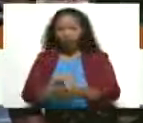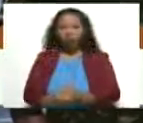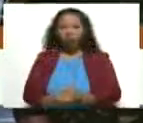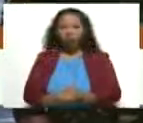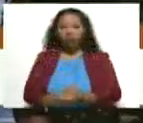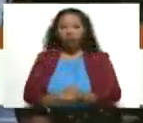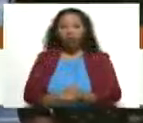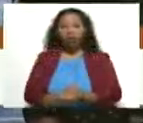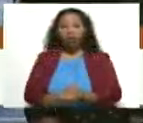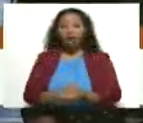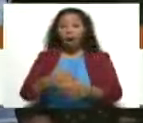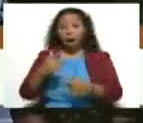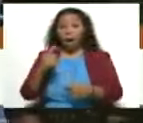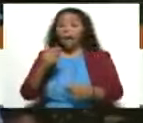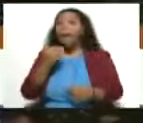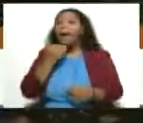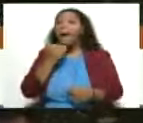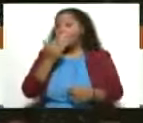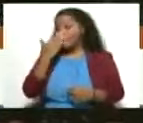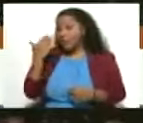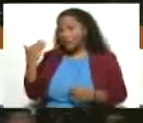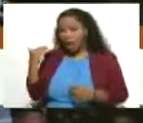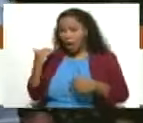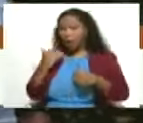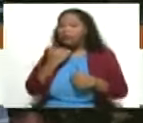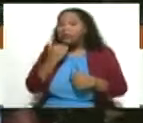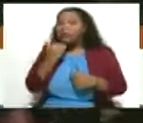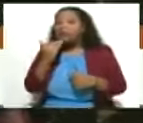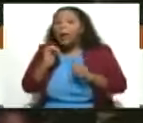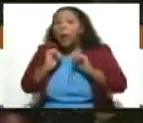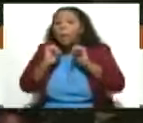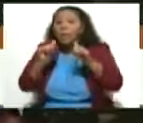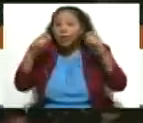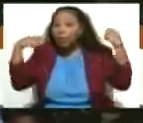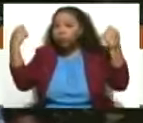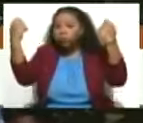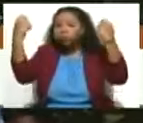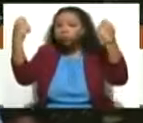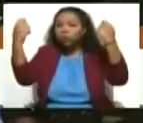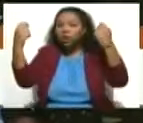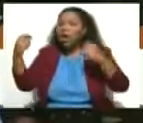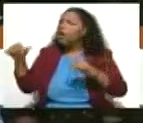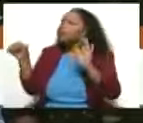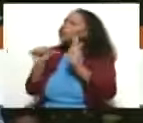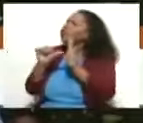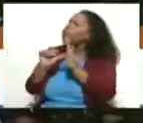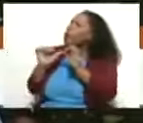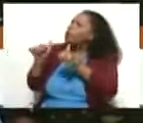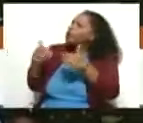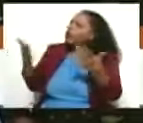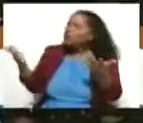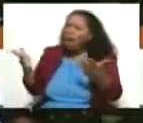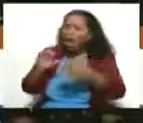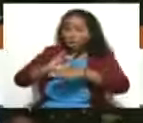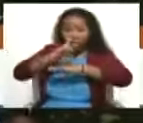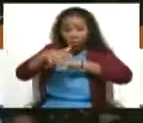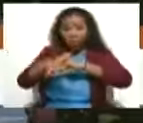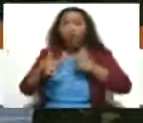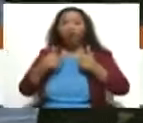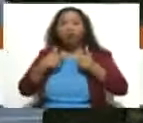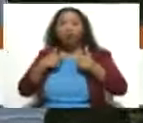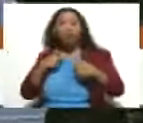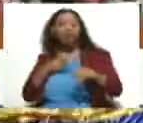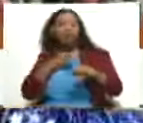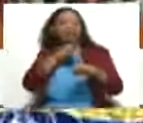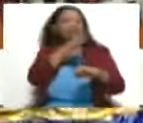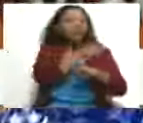Cuando iba a comenzar la campaña, ¿dónde vamos a empezar? Delta Macuro, y yo dije, yo voy para